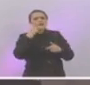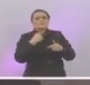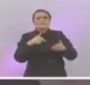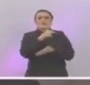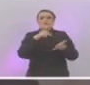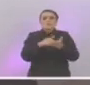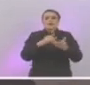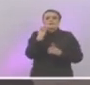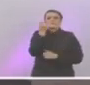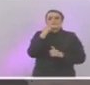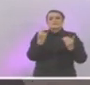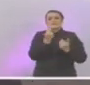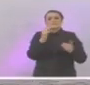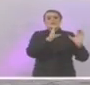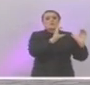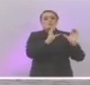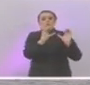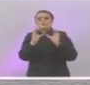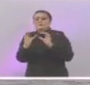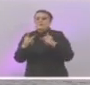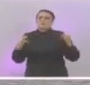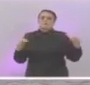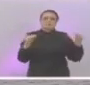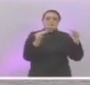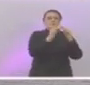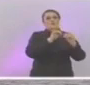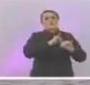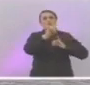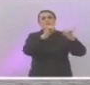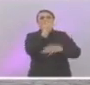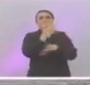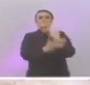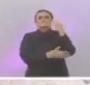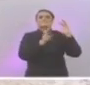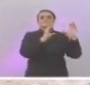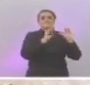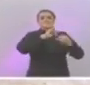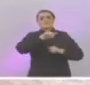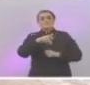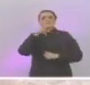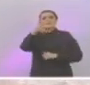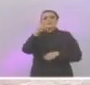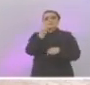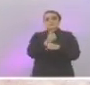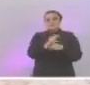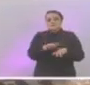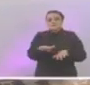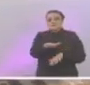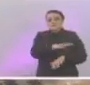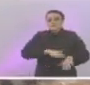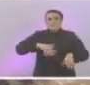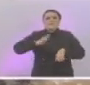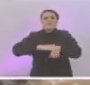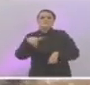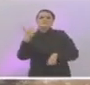áreas prioritarias de conservación y de amortiguamiento de la sierra, con lo que crecerá la primera superficie de más